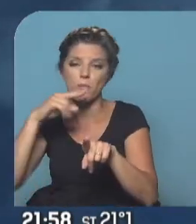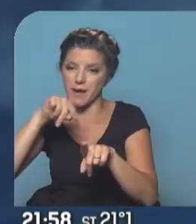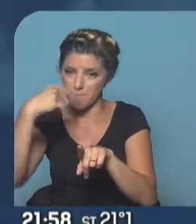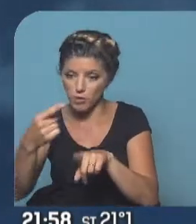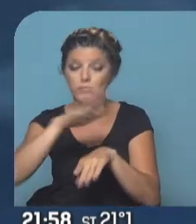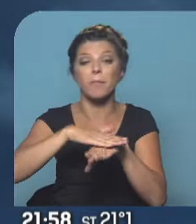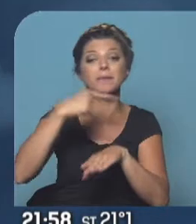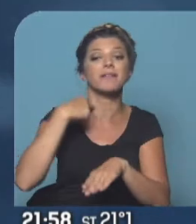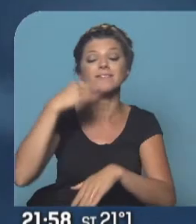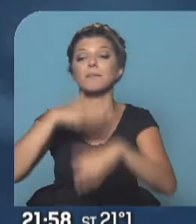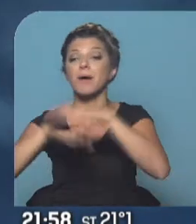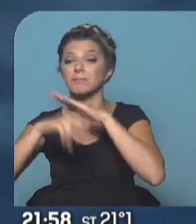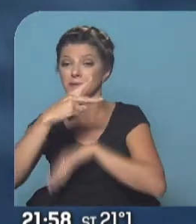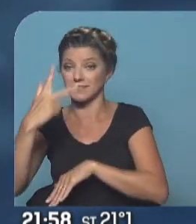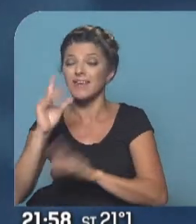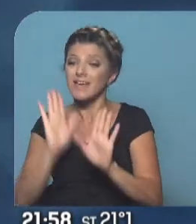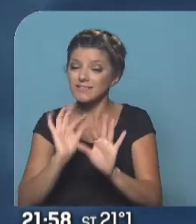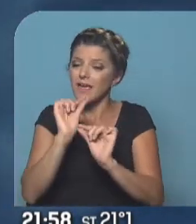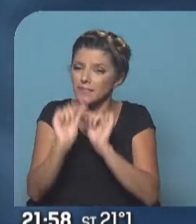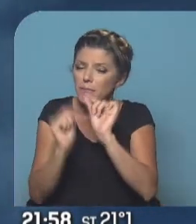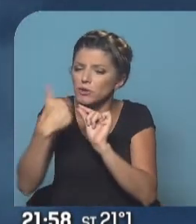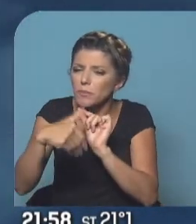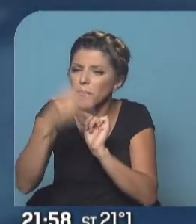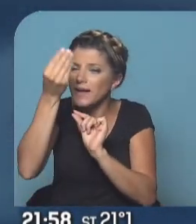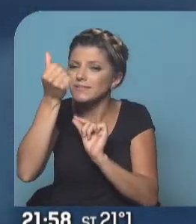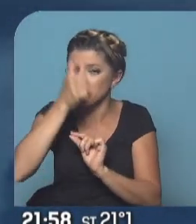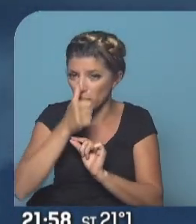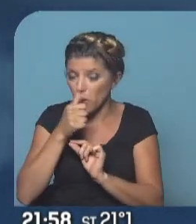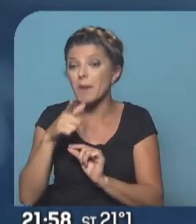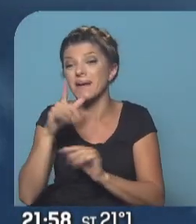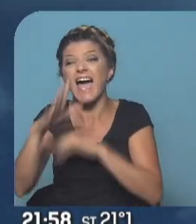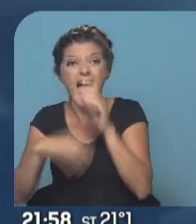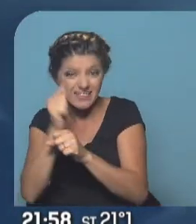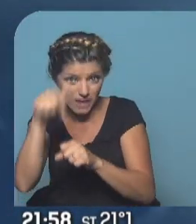13 de mínima, 23 de máxima y así se va acercando al fin de semana, que les digo, por ahora vienen sin lluvia.